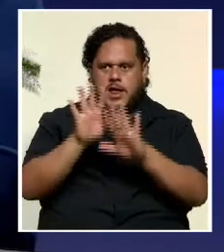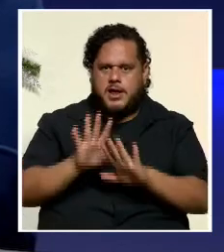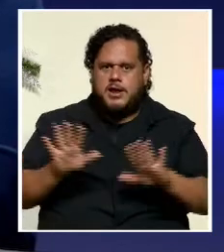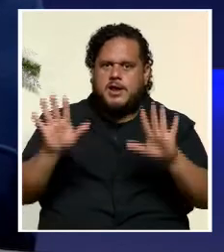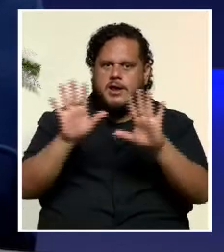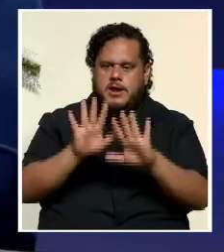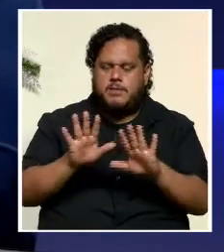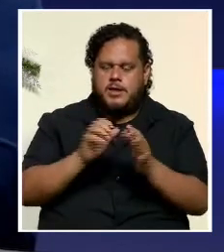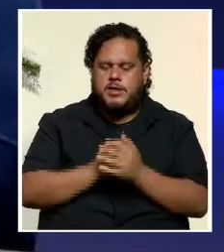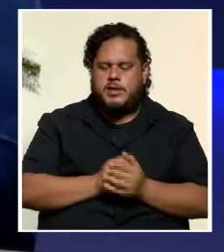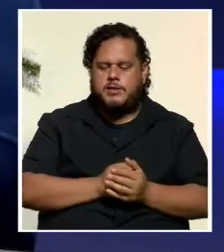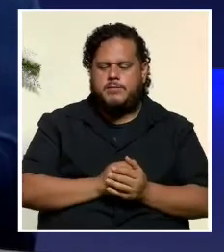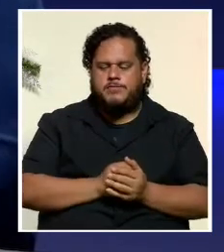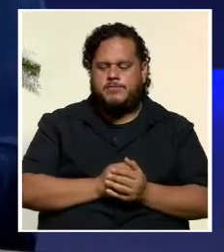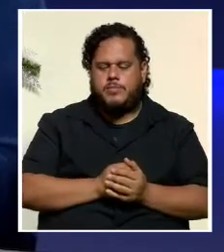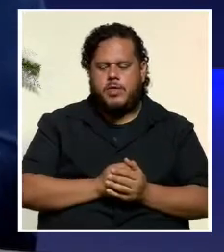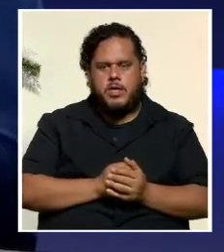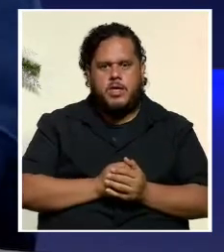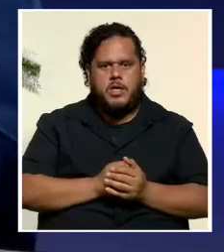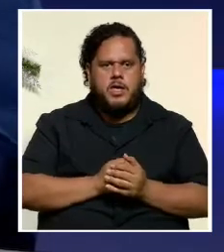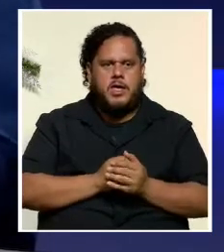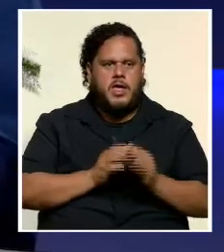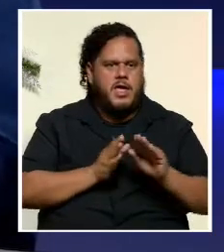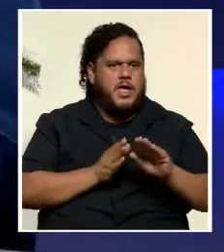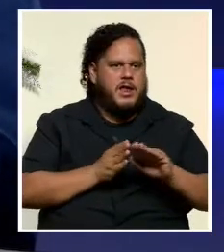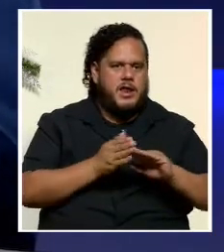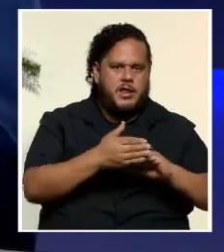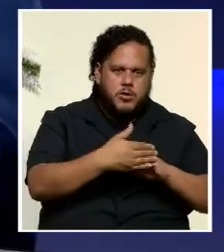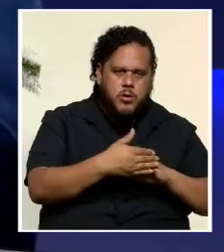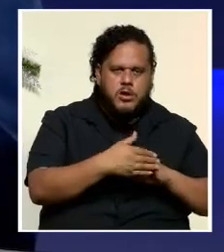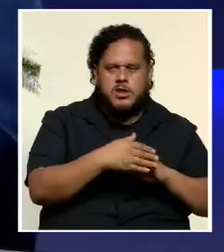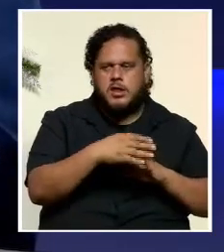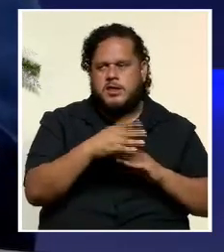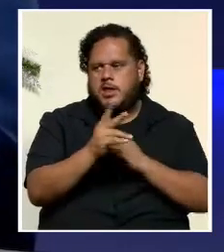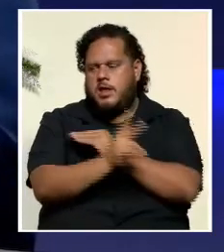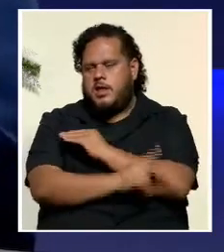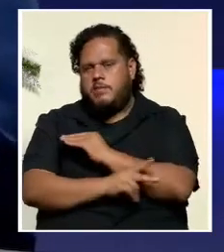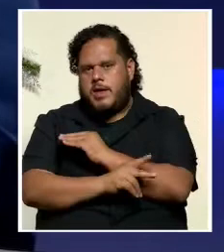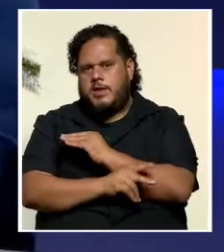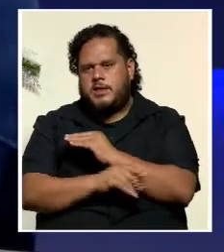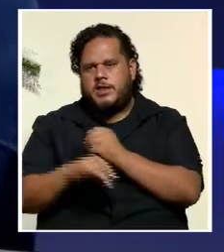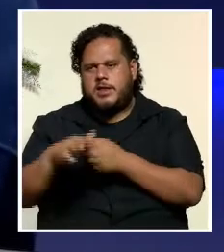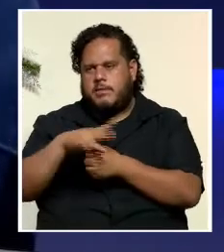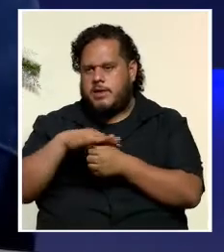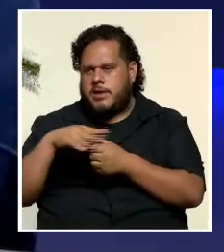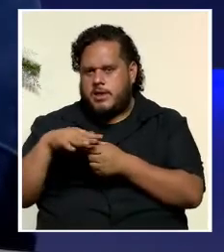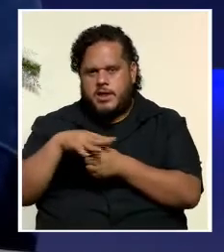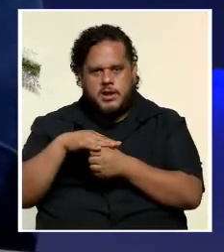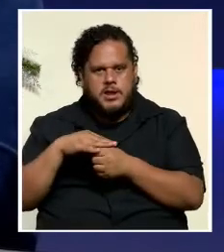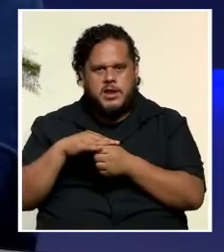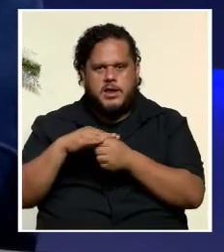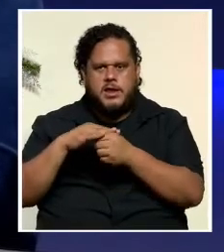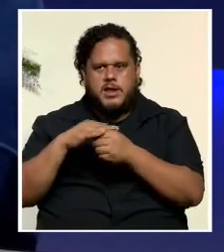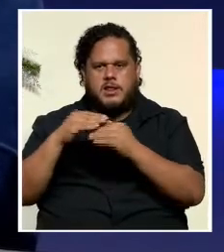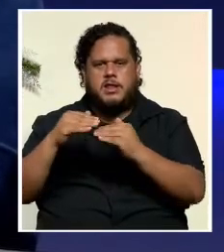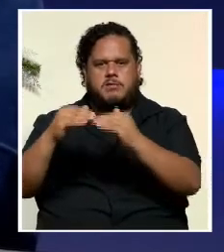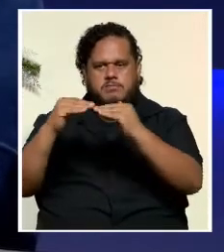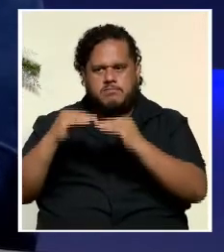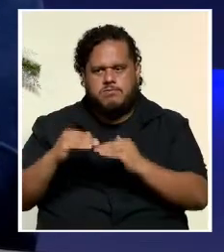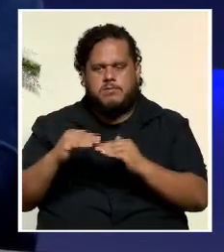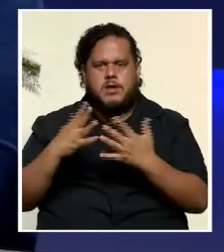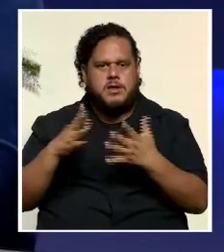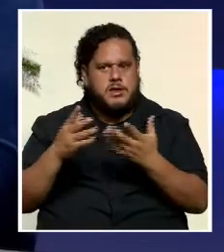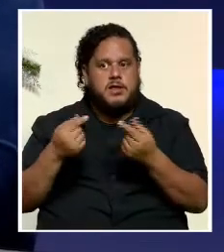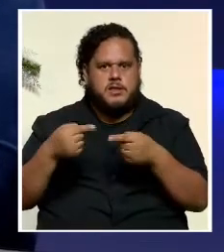climáticas de costas y países que van a quedar islas completamente sumergidos, y ya está